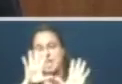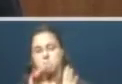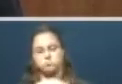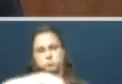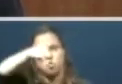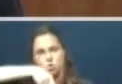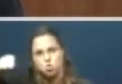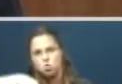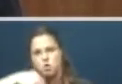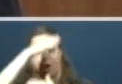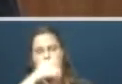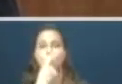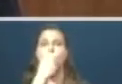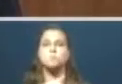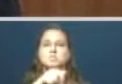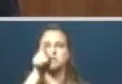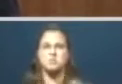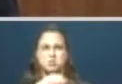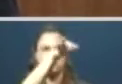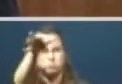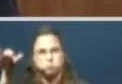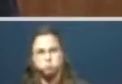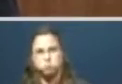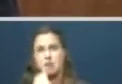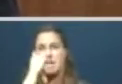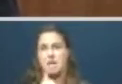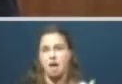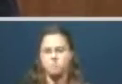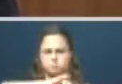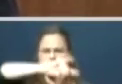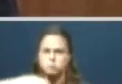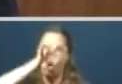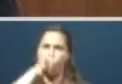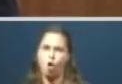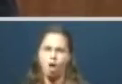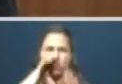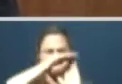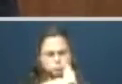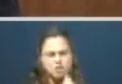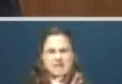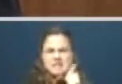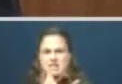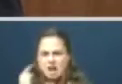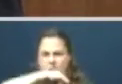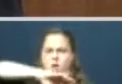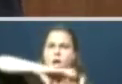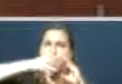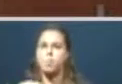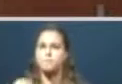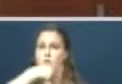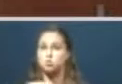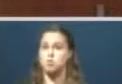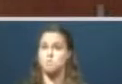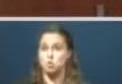3.500 localidades hemos reestructurado la red concepcional rediseñando horarios calendarios e itinerarios estamos integrando el